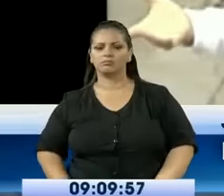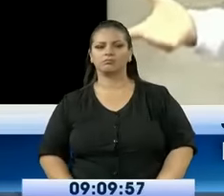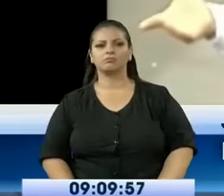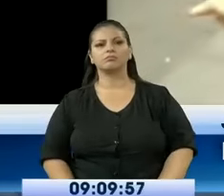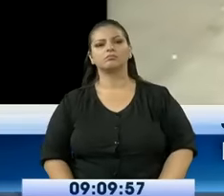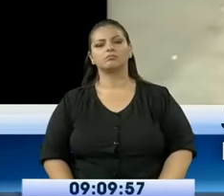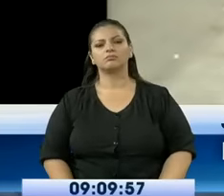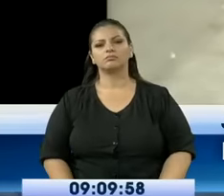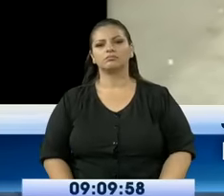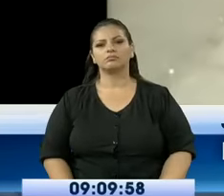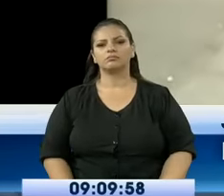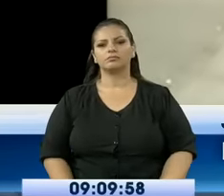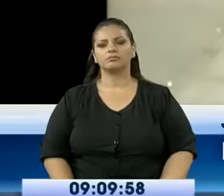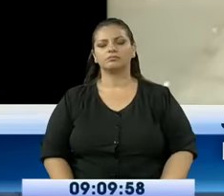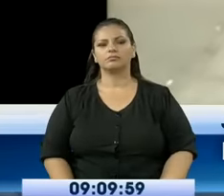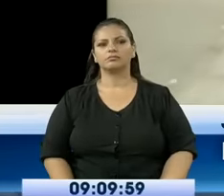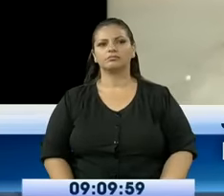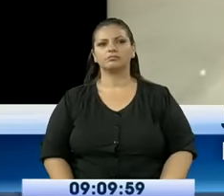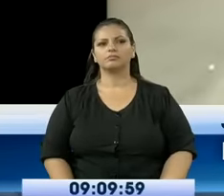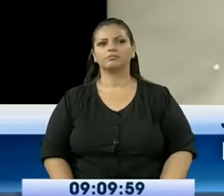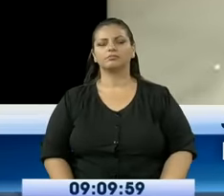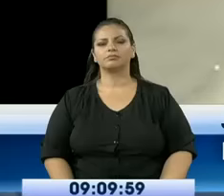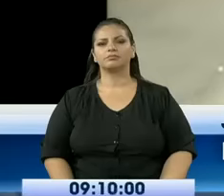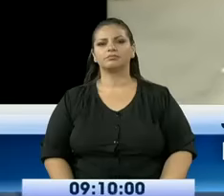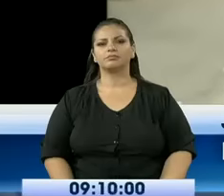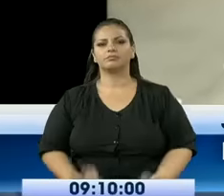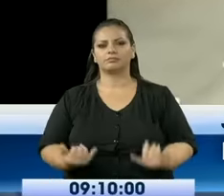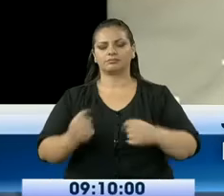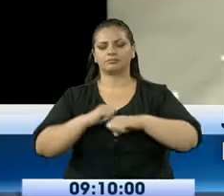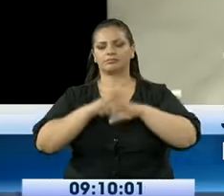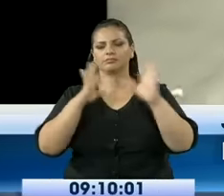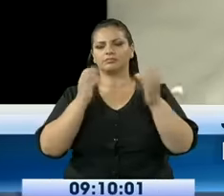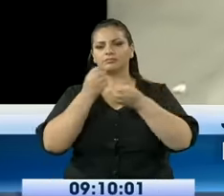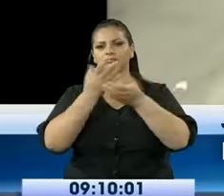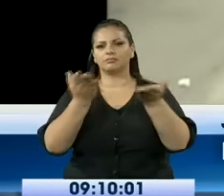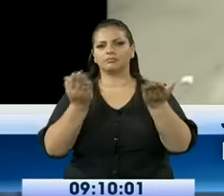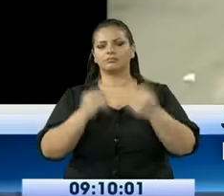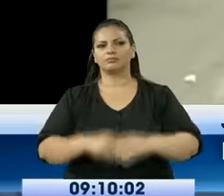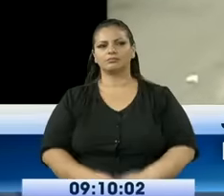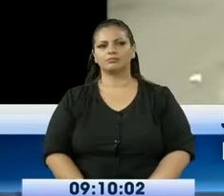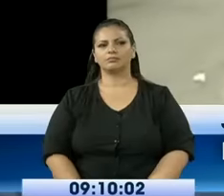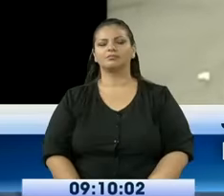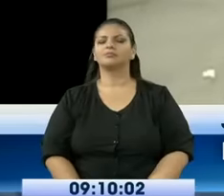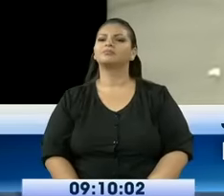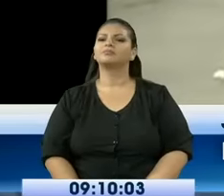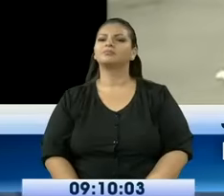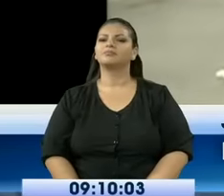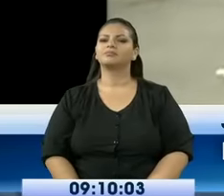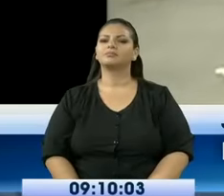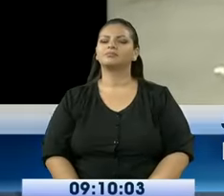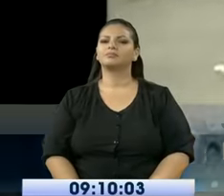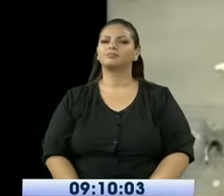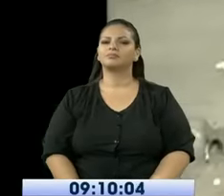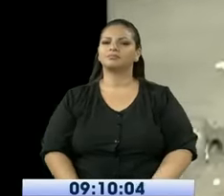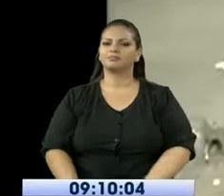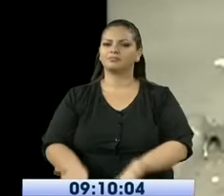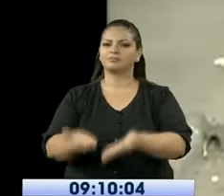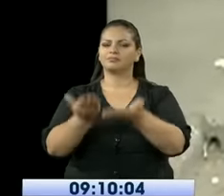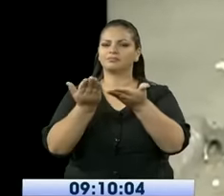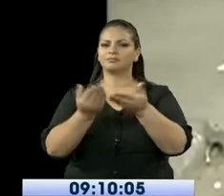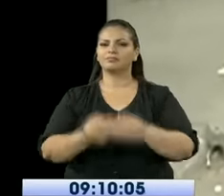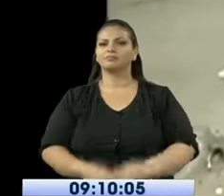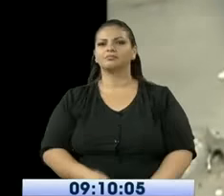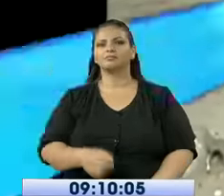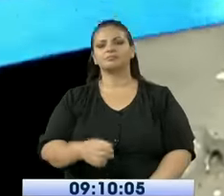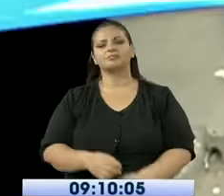problemas, podríamos decir. Es lo que reportamos esta mañana, compañeros en estudios y amigos televidentes, que tengan un excelente fin